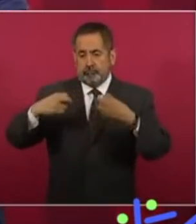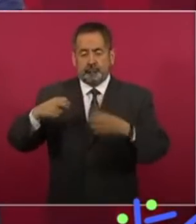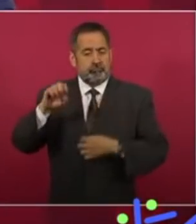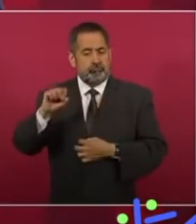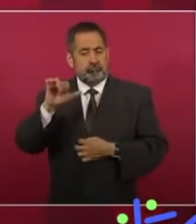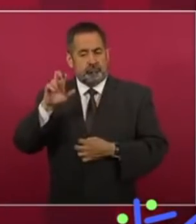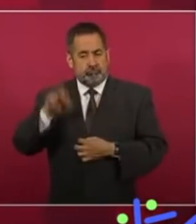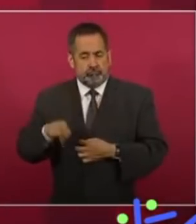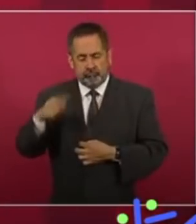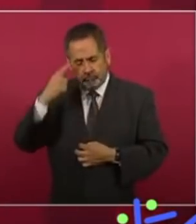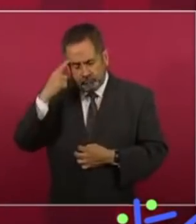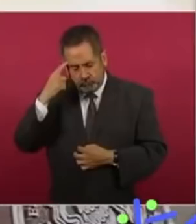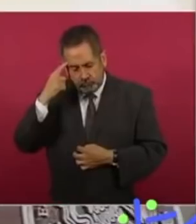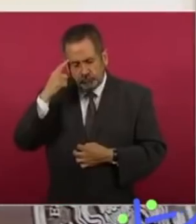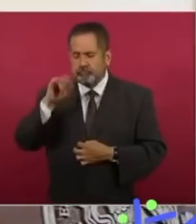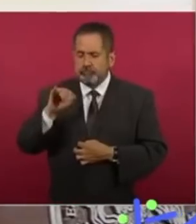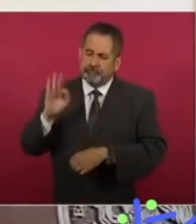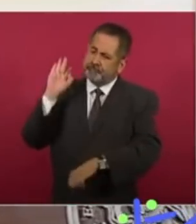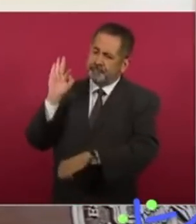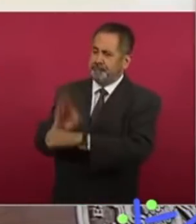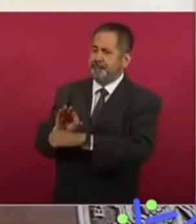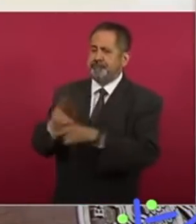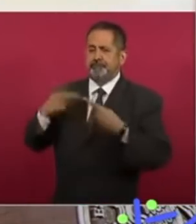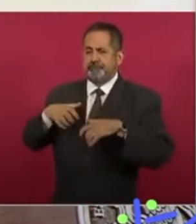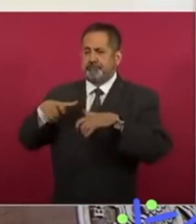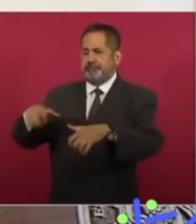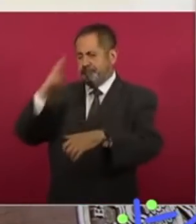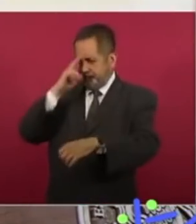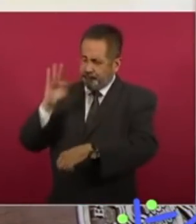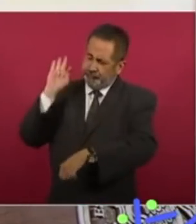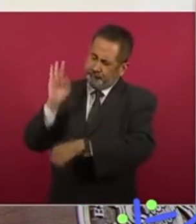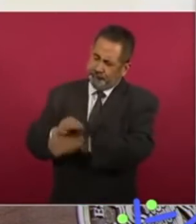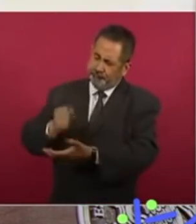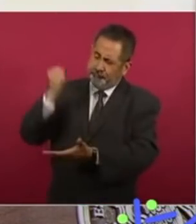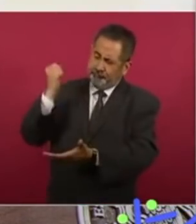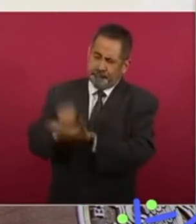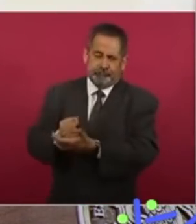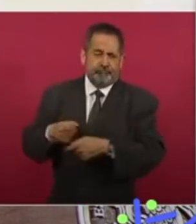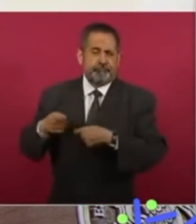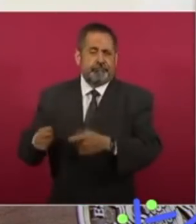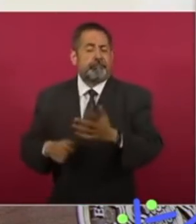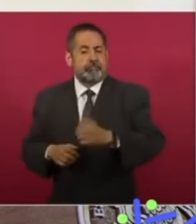rebelaron a Felipe Calderón. Ya lo habíamos mencionado en algún video, y es que el que más ministros de la